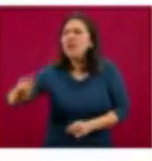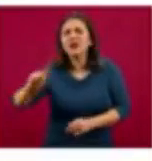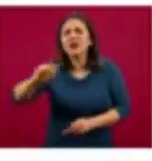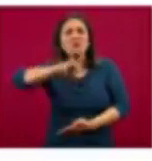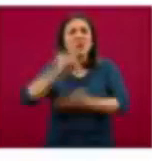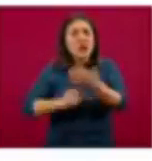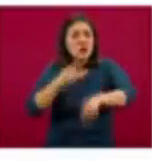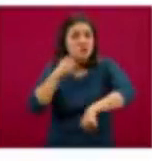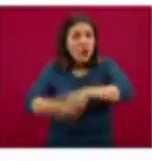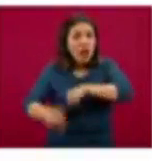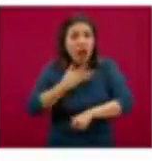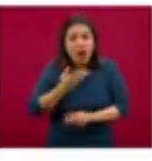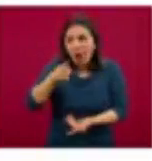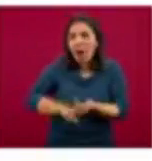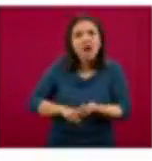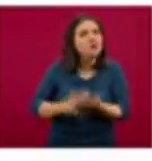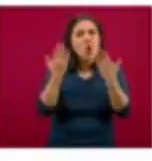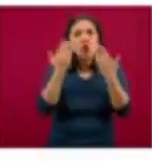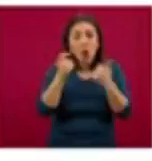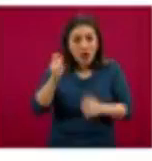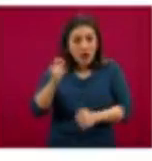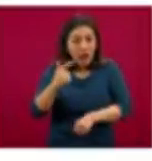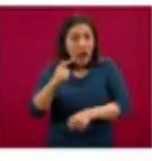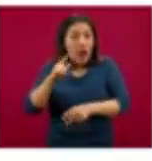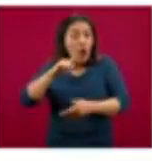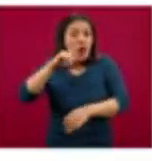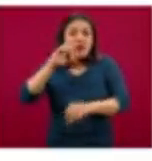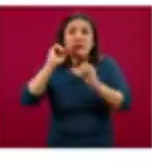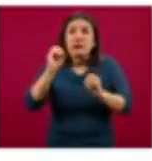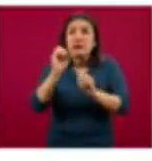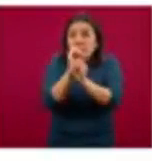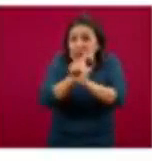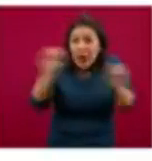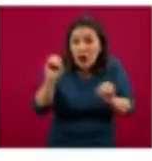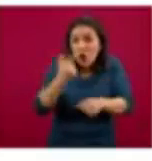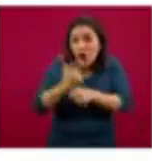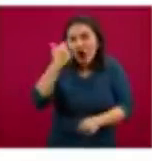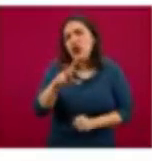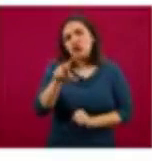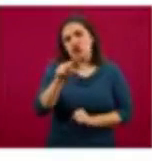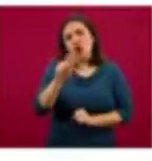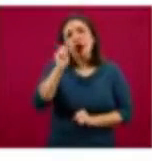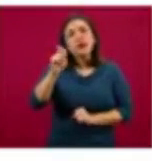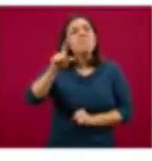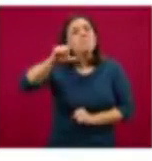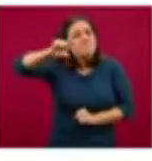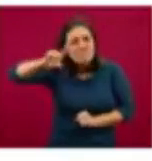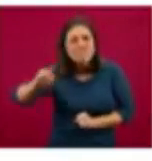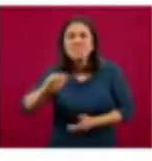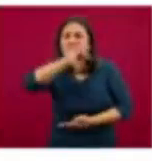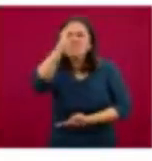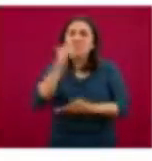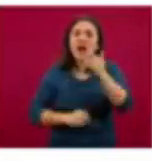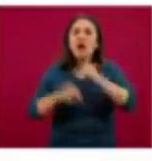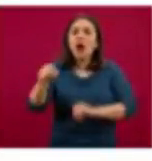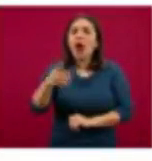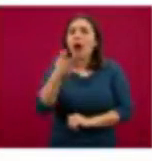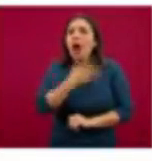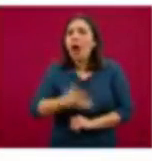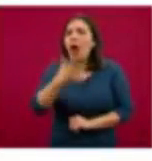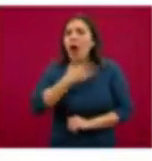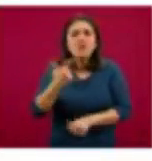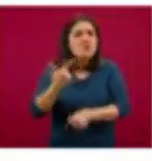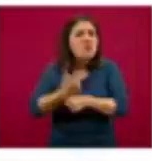que recordamos no es riesgo nulo, no es riesgo cero, es el menor riesgo posible.